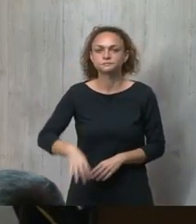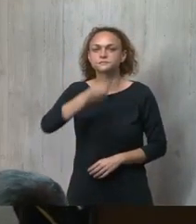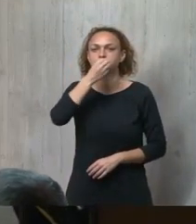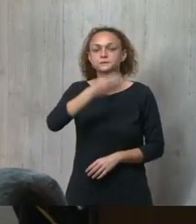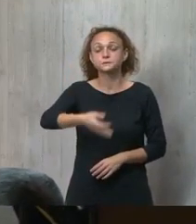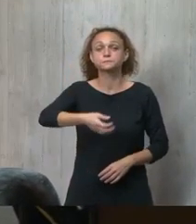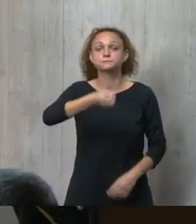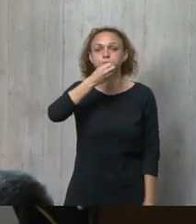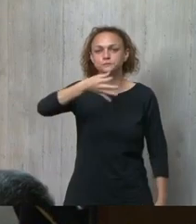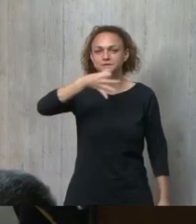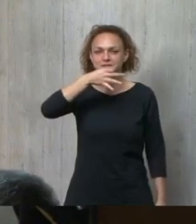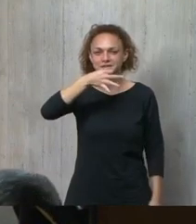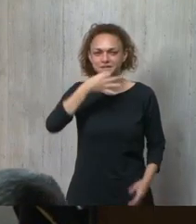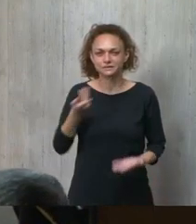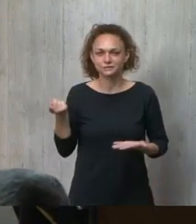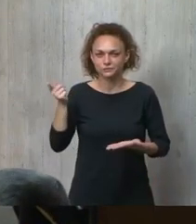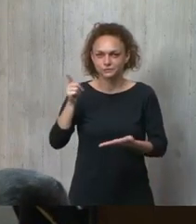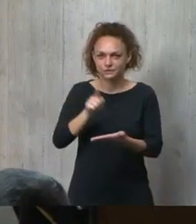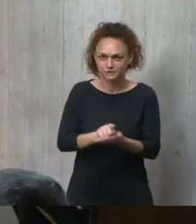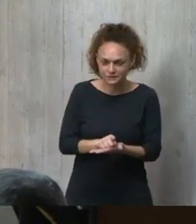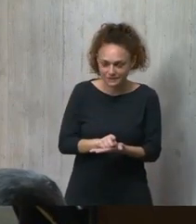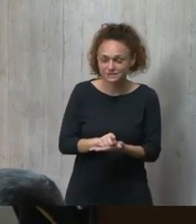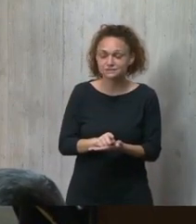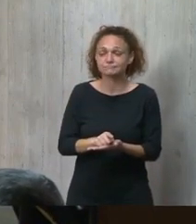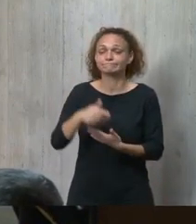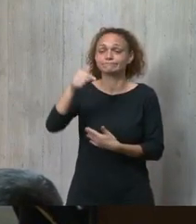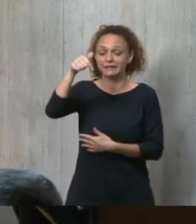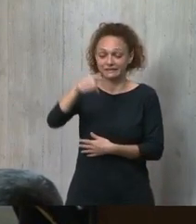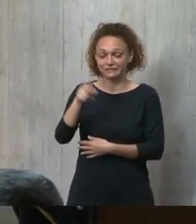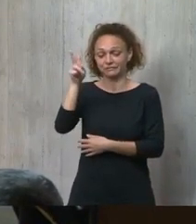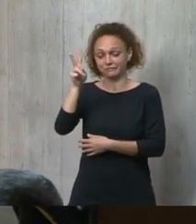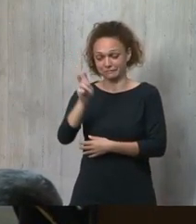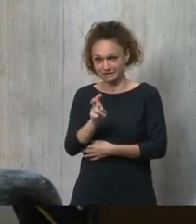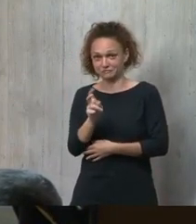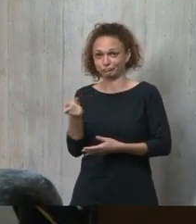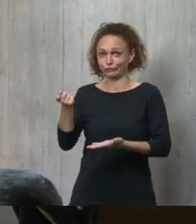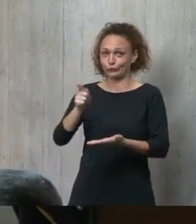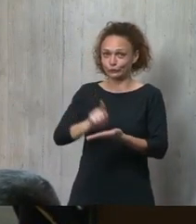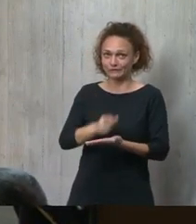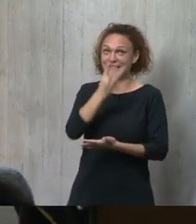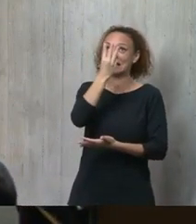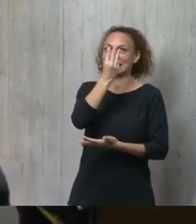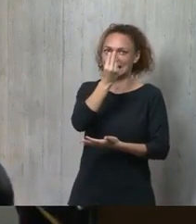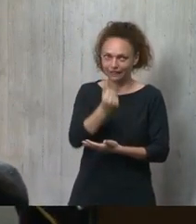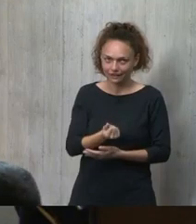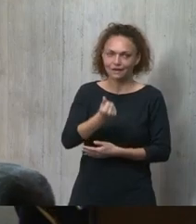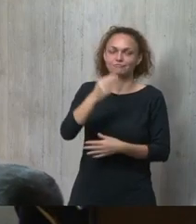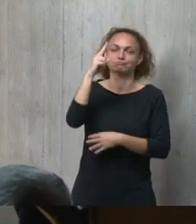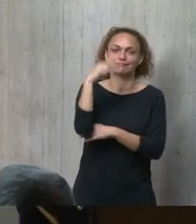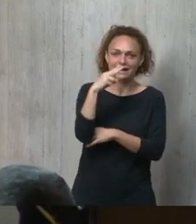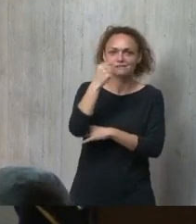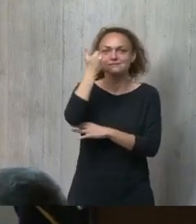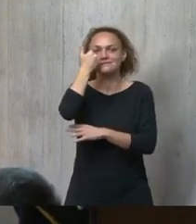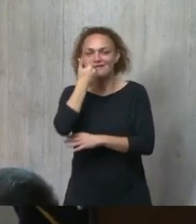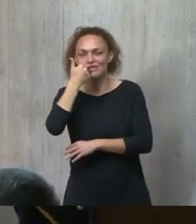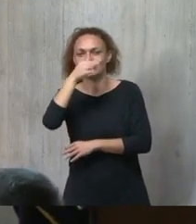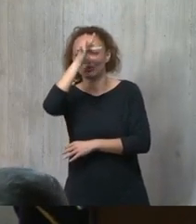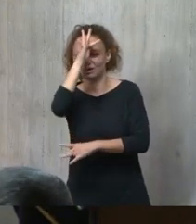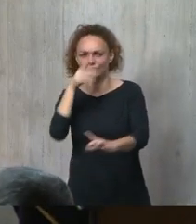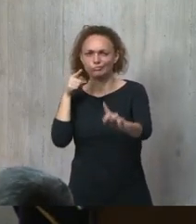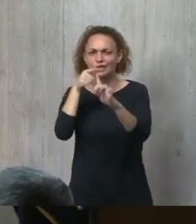tardes de nuevo. Comparecemos otra vez al tercer día, ¿no? Viernes, sábado, domingo, para informarles